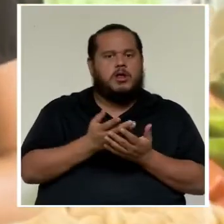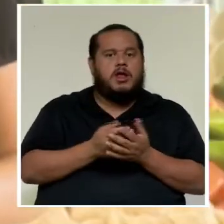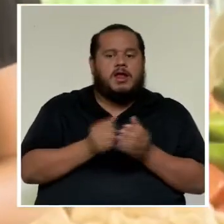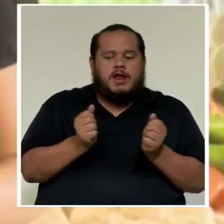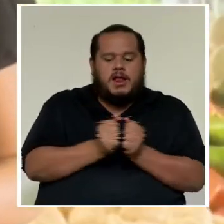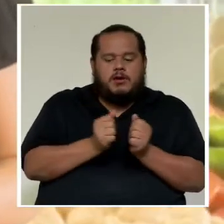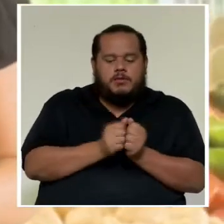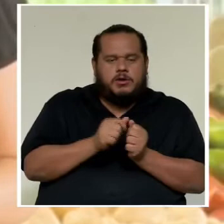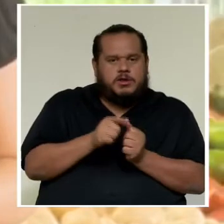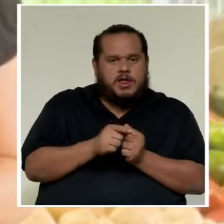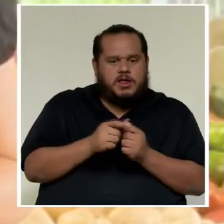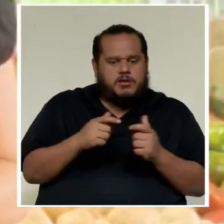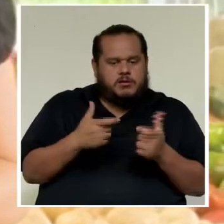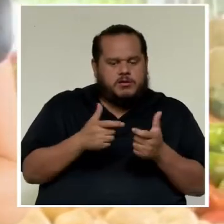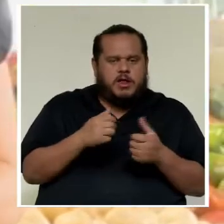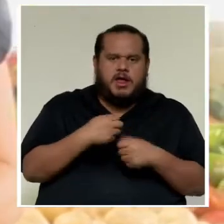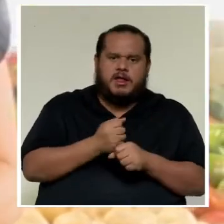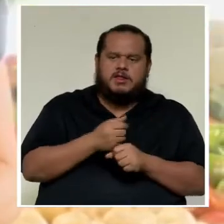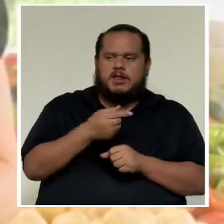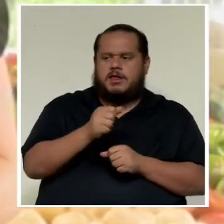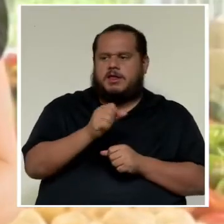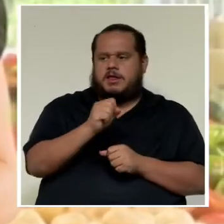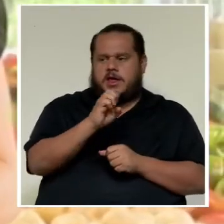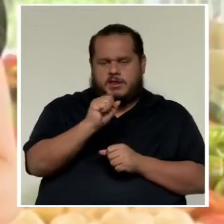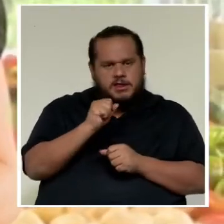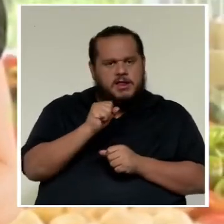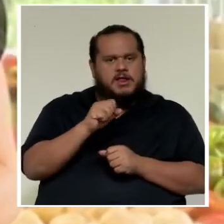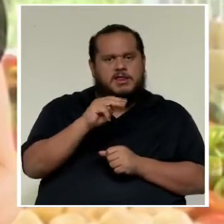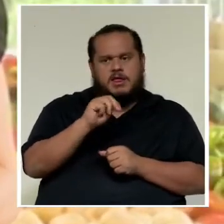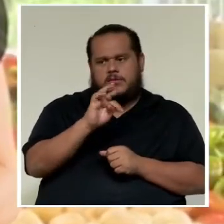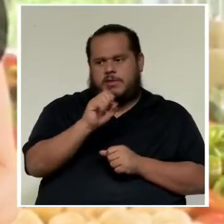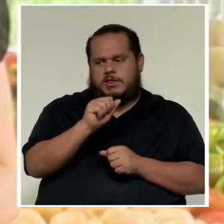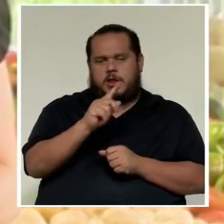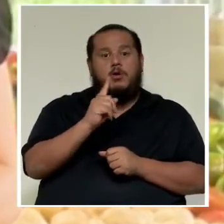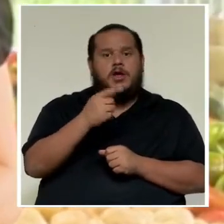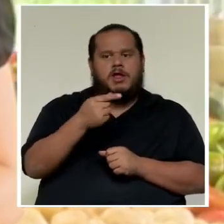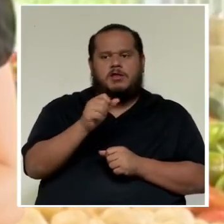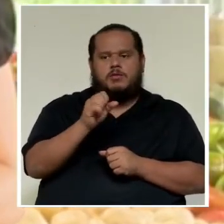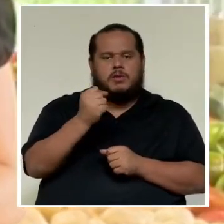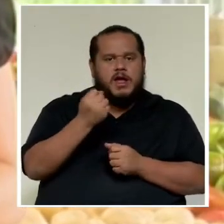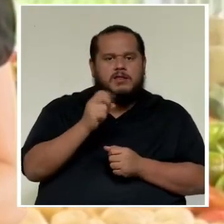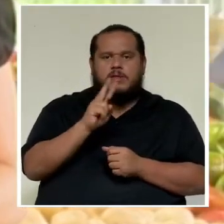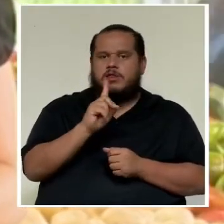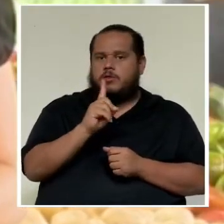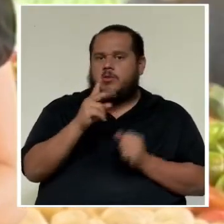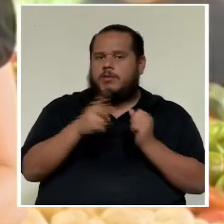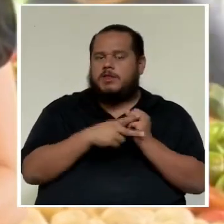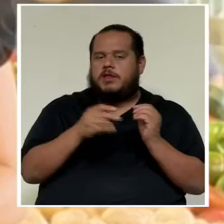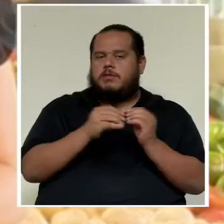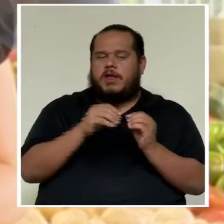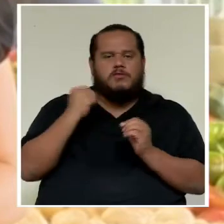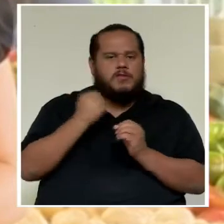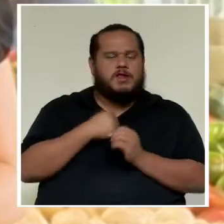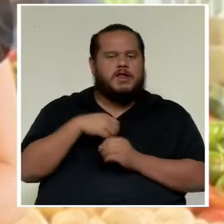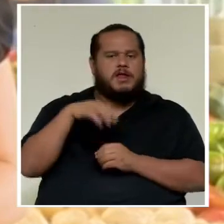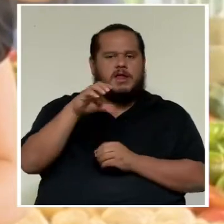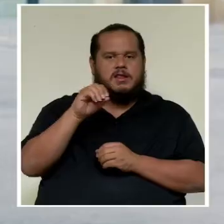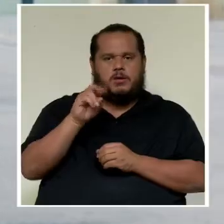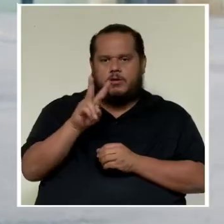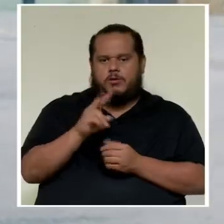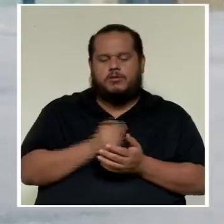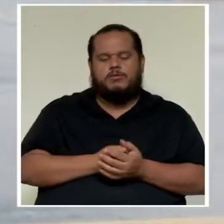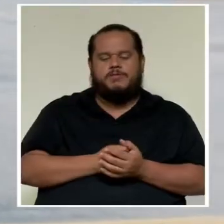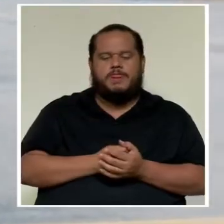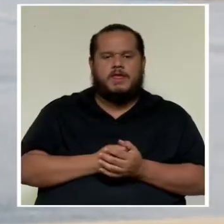estos residuos genera gases de metano. Esto es un gas de efecto invernadero 21 veces más potente que el dióxido de carbono.